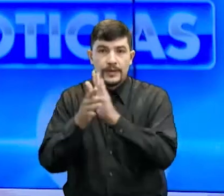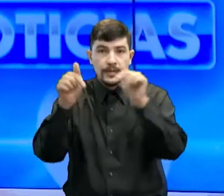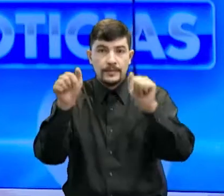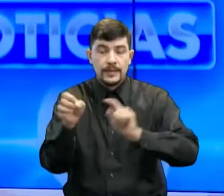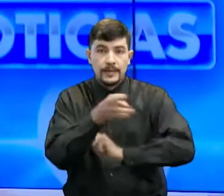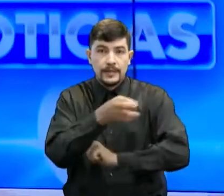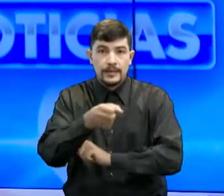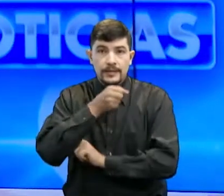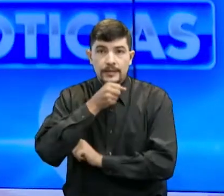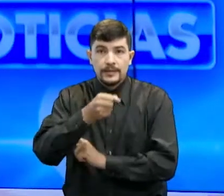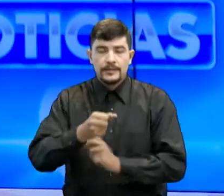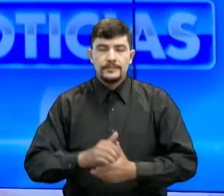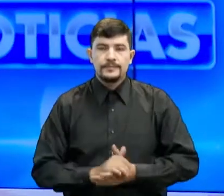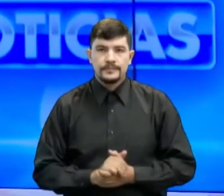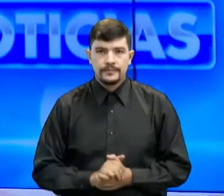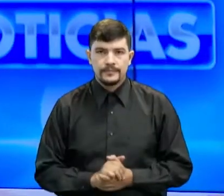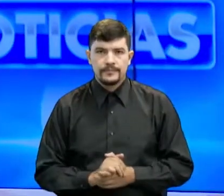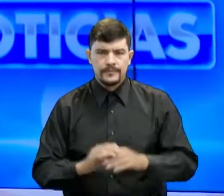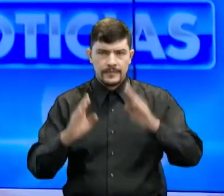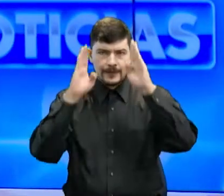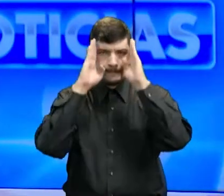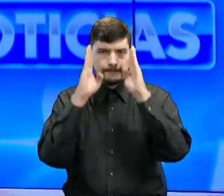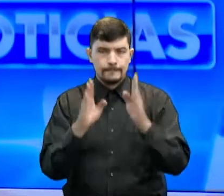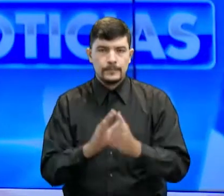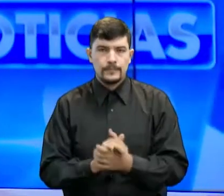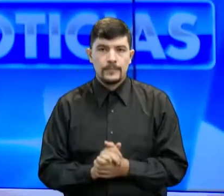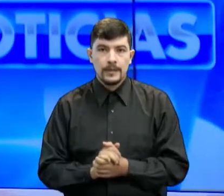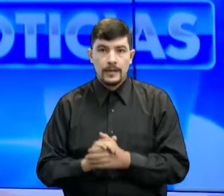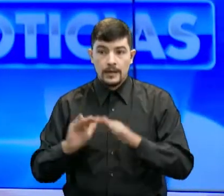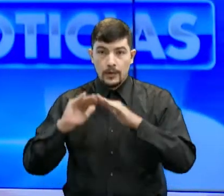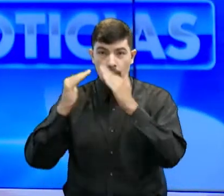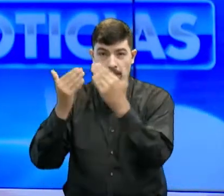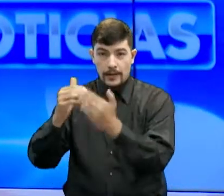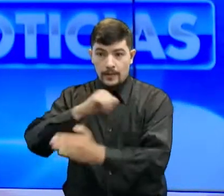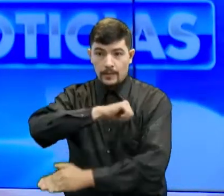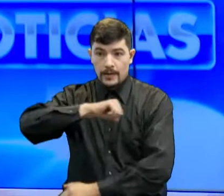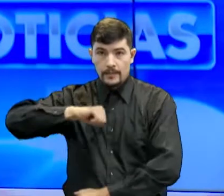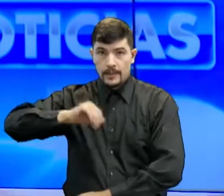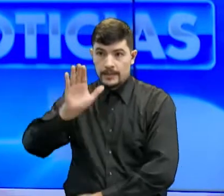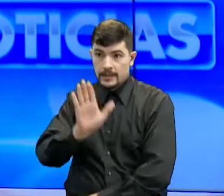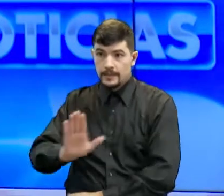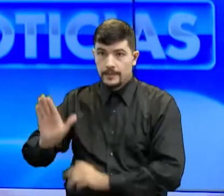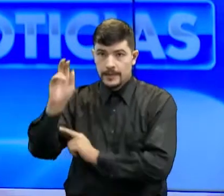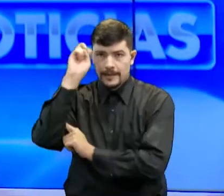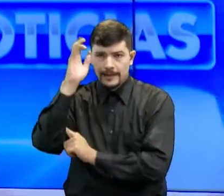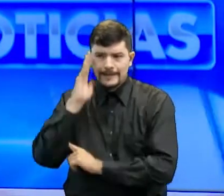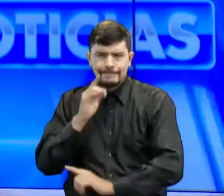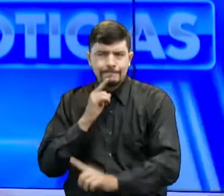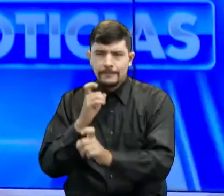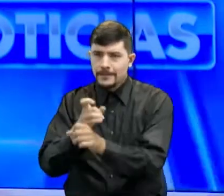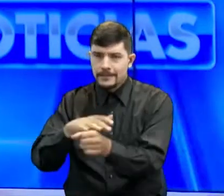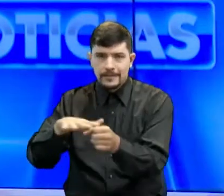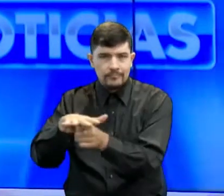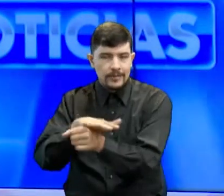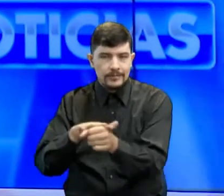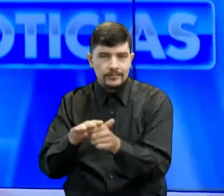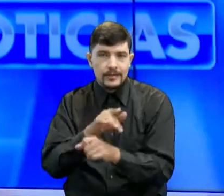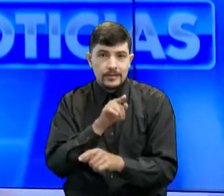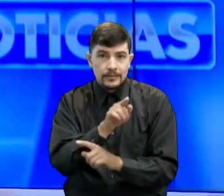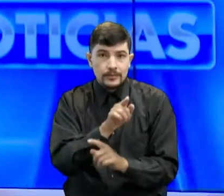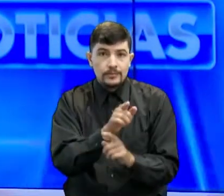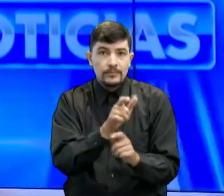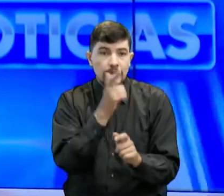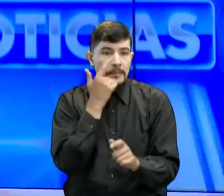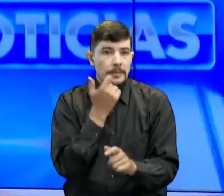Atención porque en crisis se encuentran más de 300 colegios privados de Norte de Santander, al parecer por la falta de pago de las pensiones. La